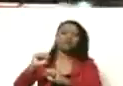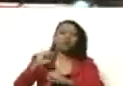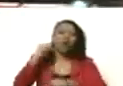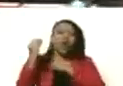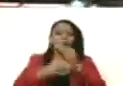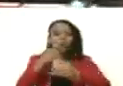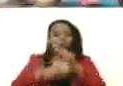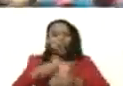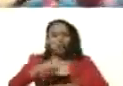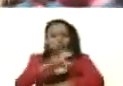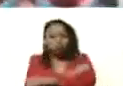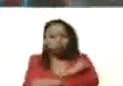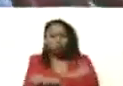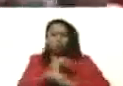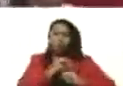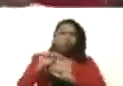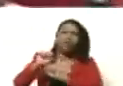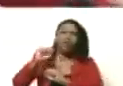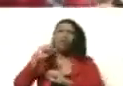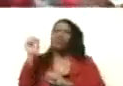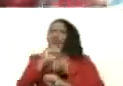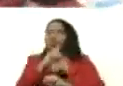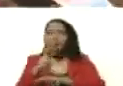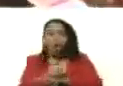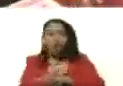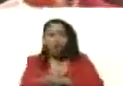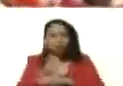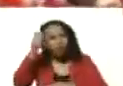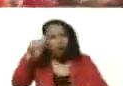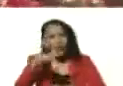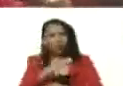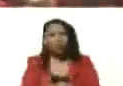le hace oposición a quien no gobierne para el pueblo.